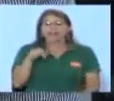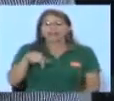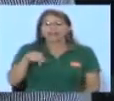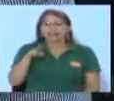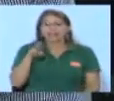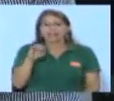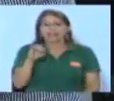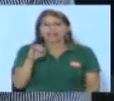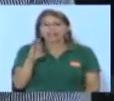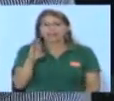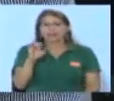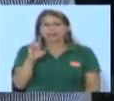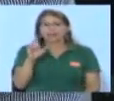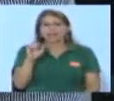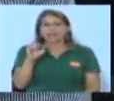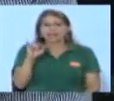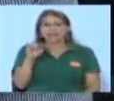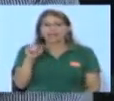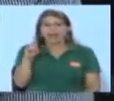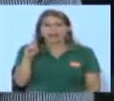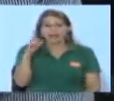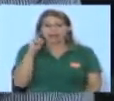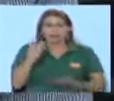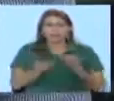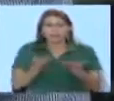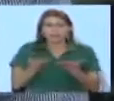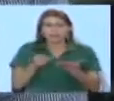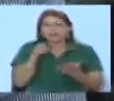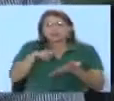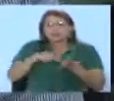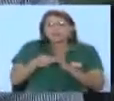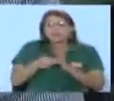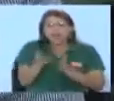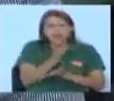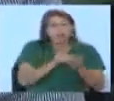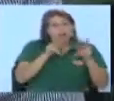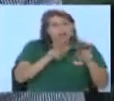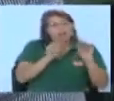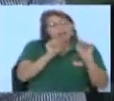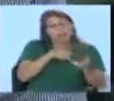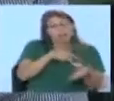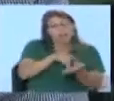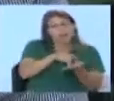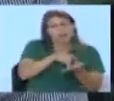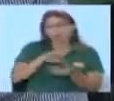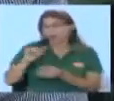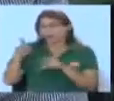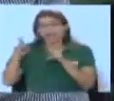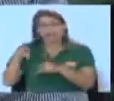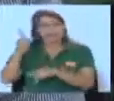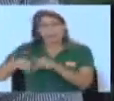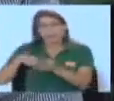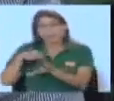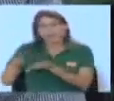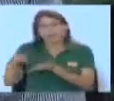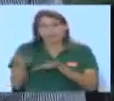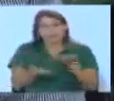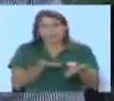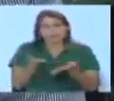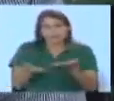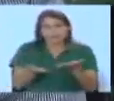elemento asequibilidad va a ser que haya gente que pueda pagar o no pueda pagar el servicio. Y este es el elemento